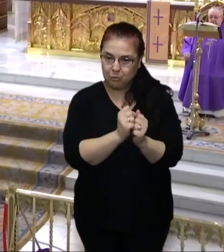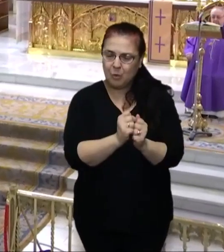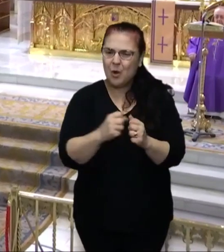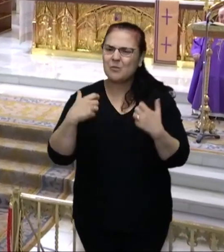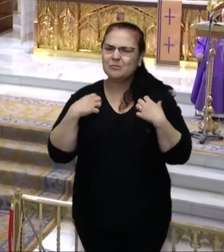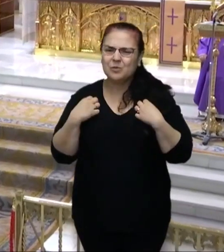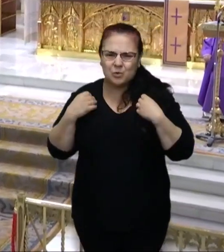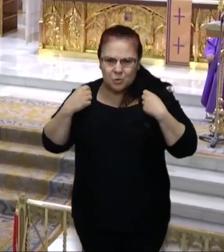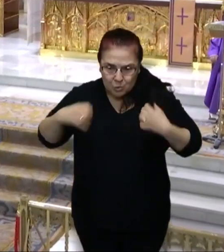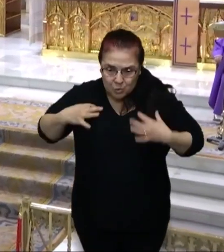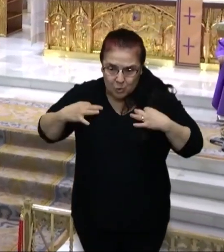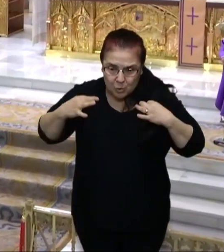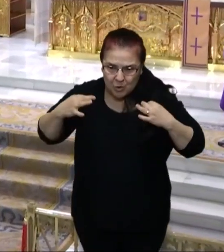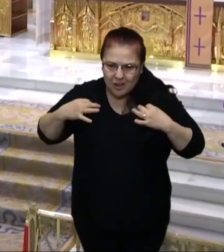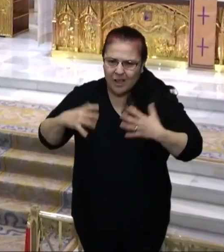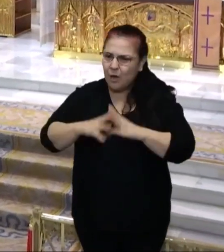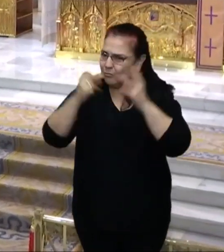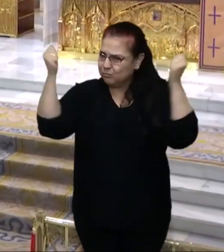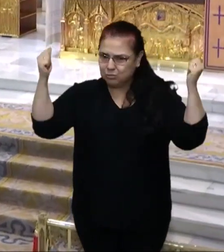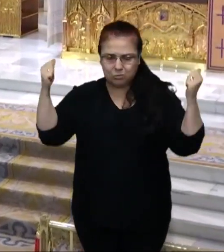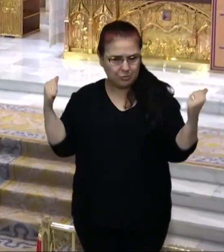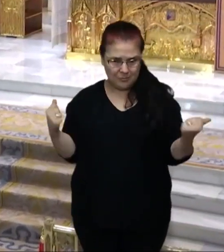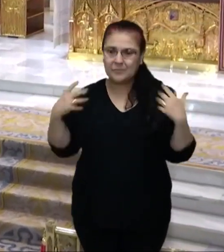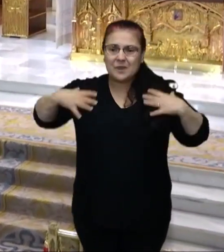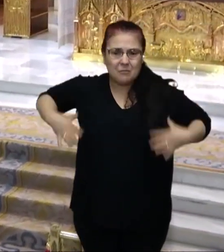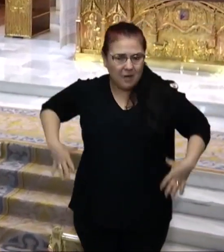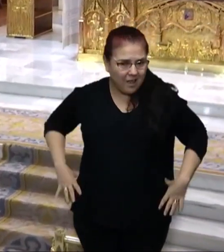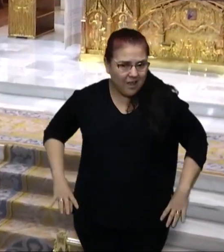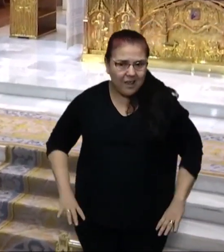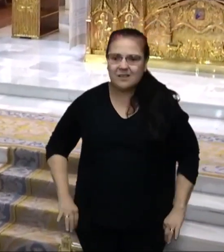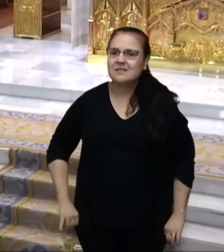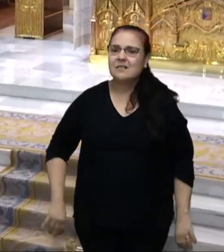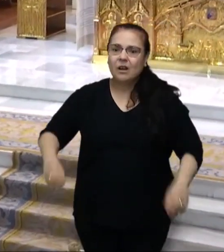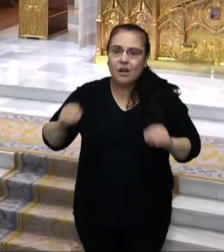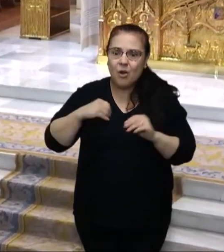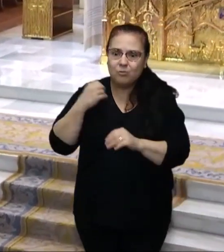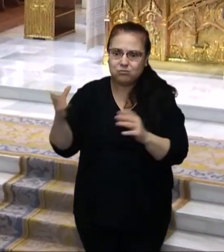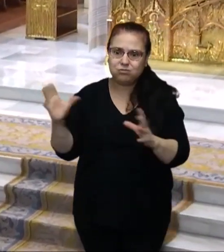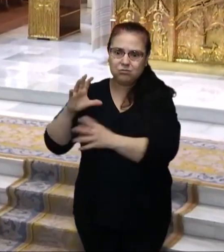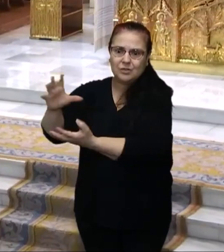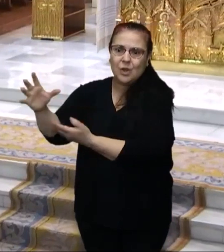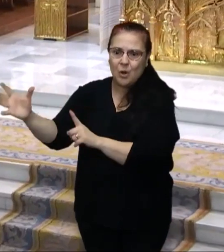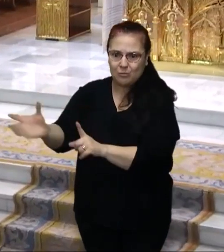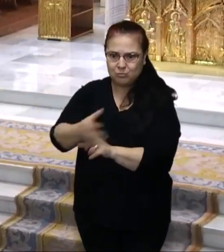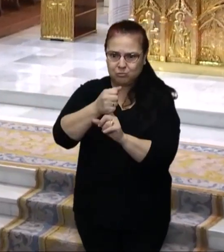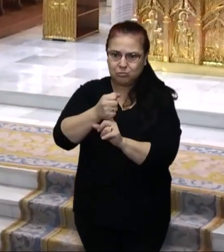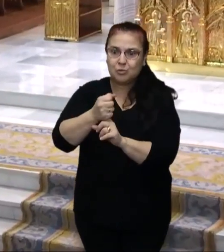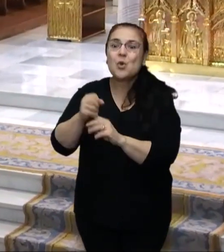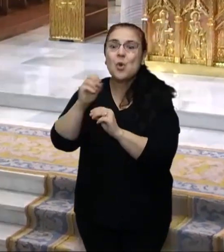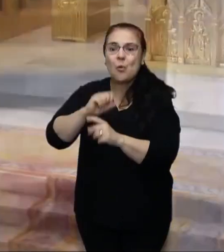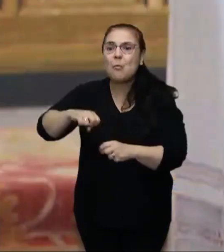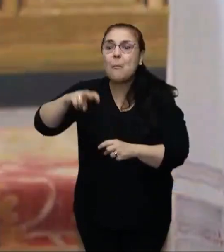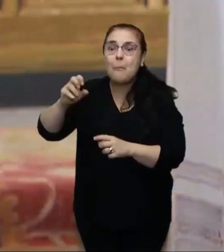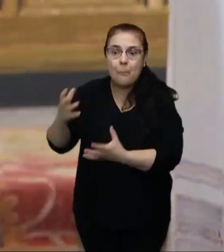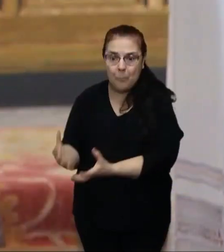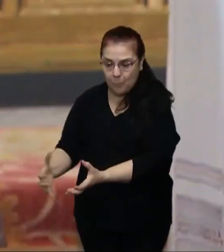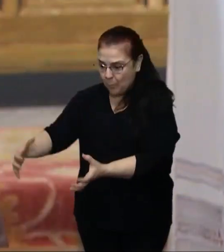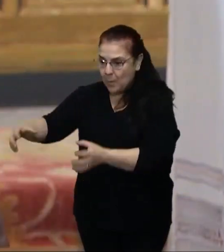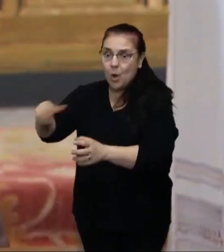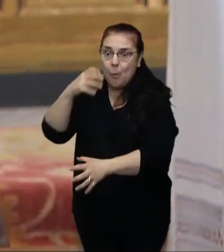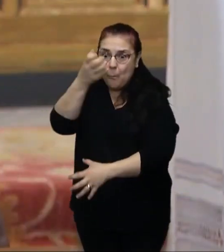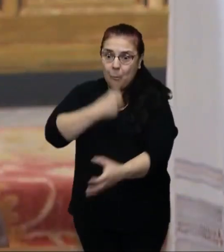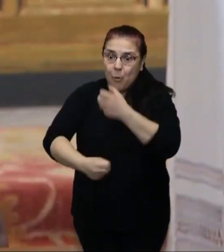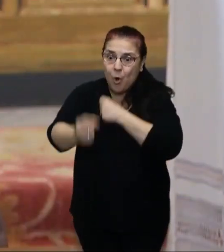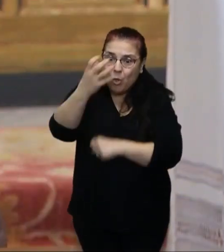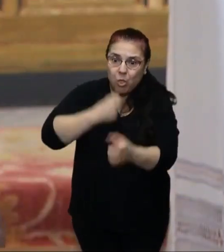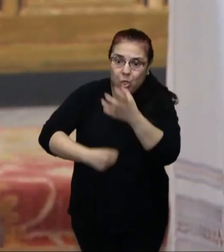quitaron la túnica con mangas que llevaba puesta. Lo cogieron y lo echaron en un pozo. El pozo